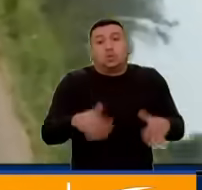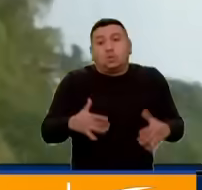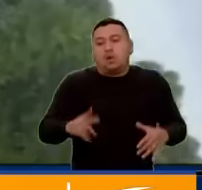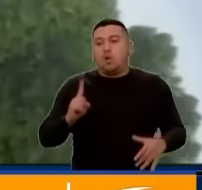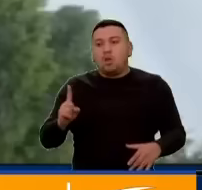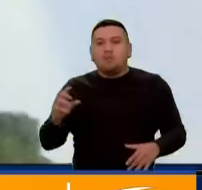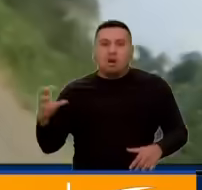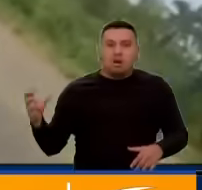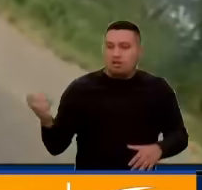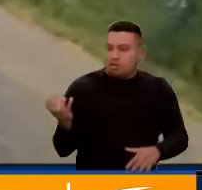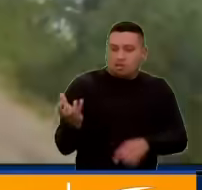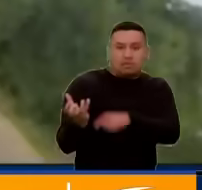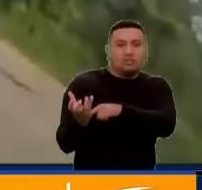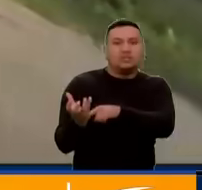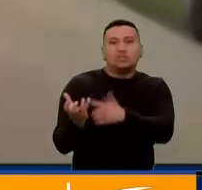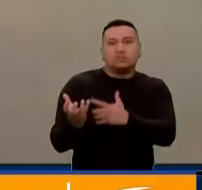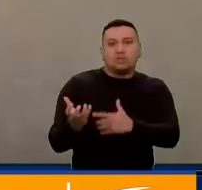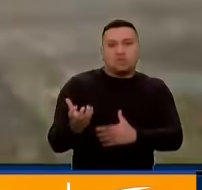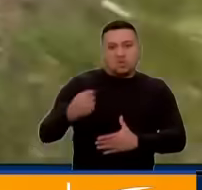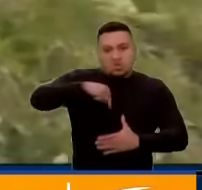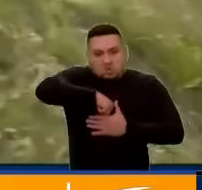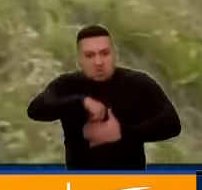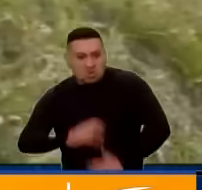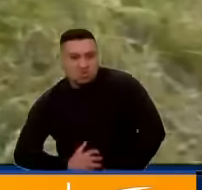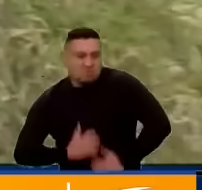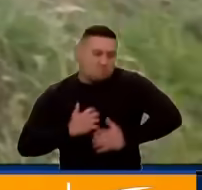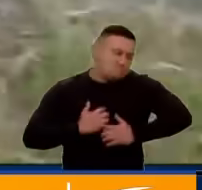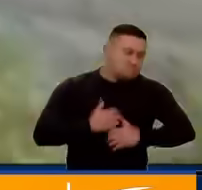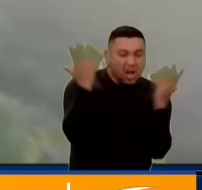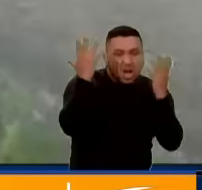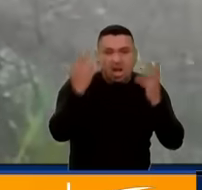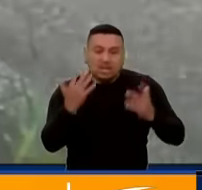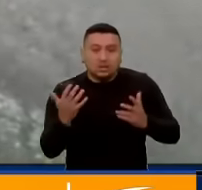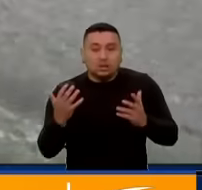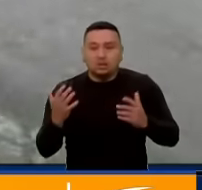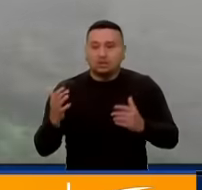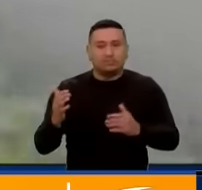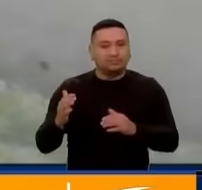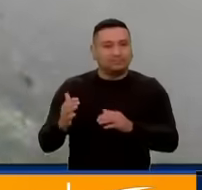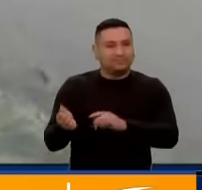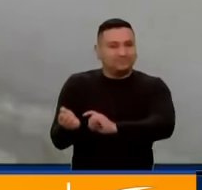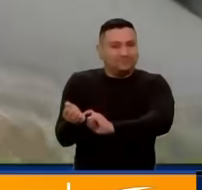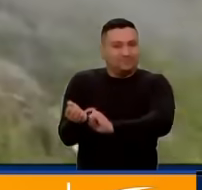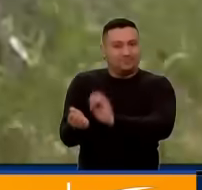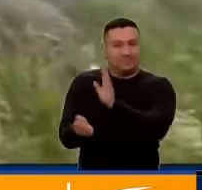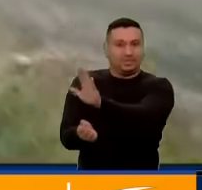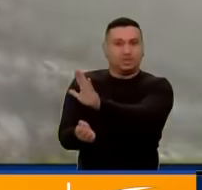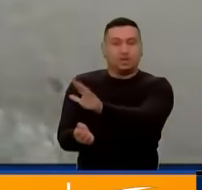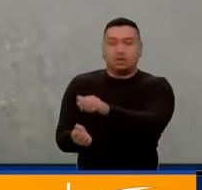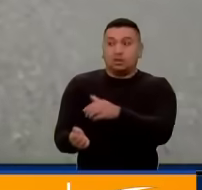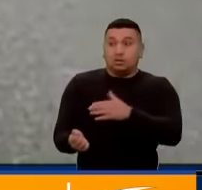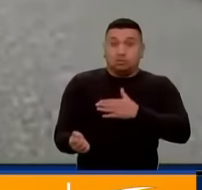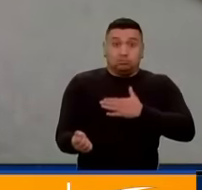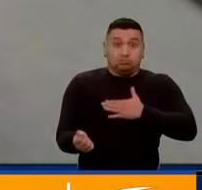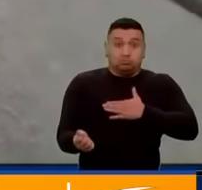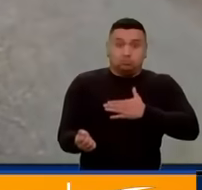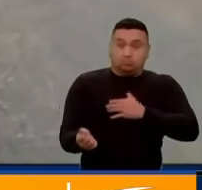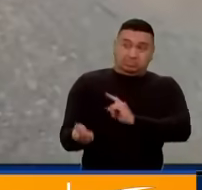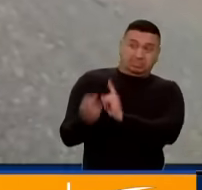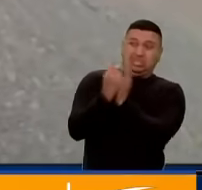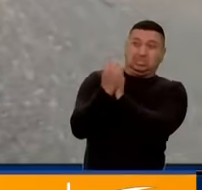de agotamiento, por esa persecución, además porque yo le manifiesto a ellos que el ejército está muy cerquita, que era hacia donde yo me estaba